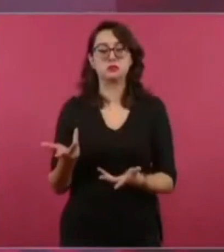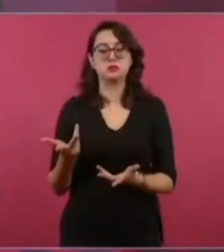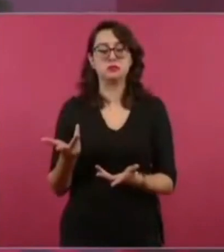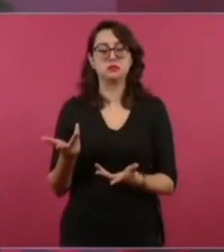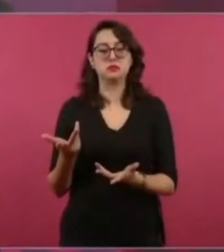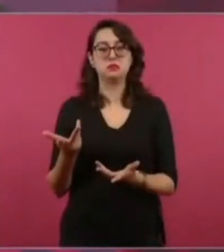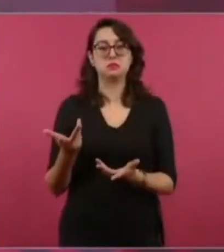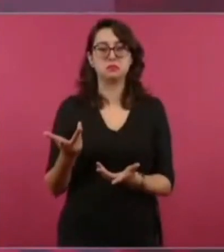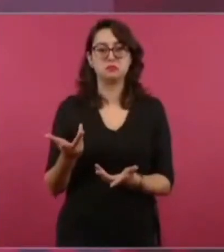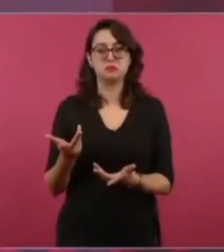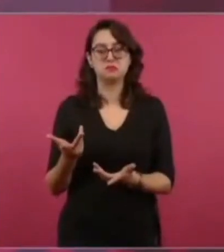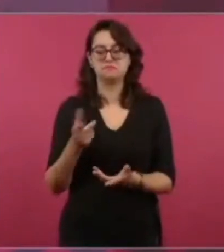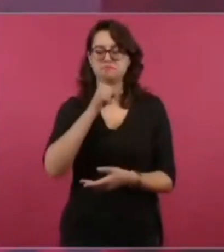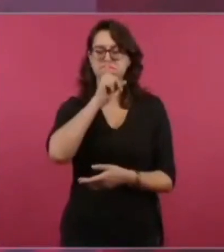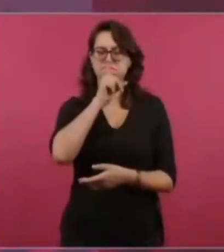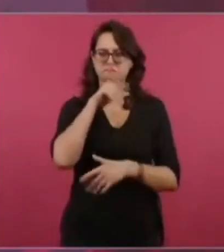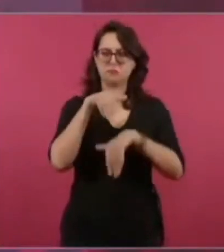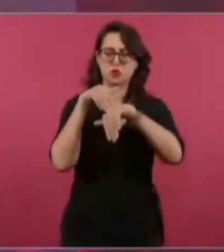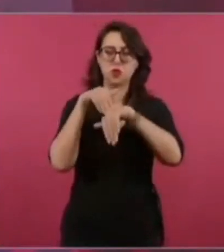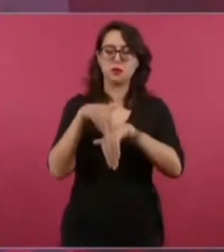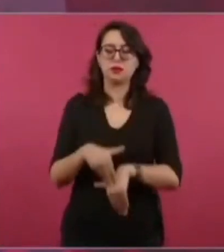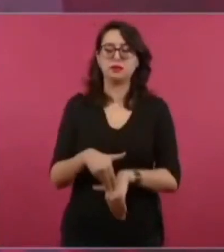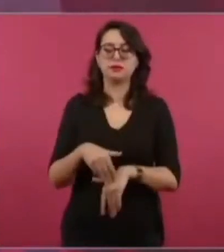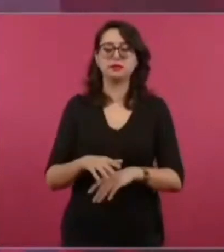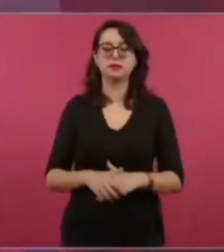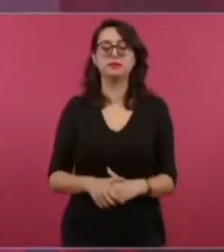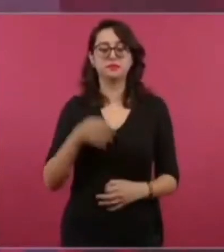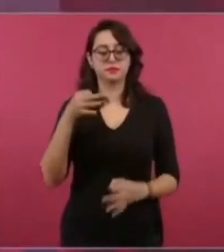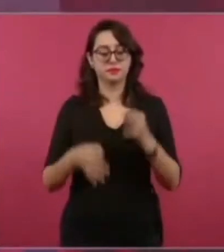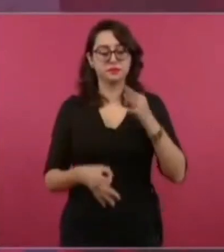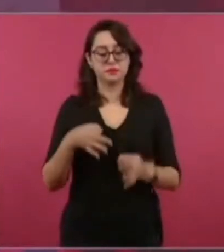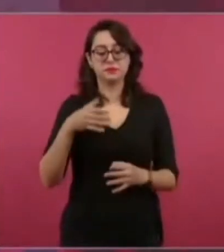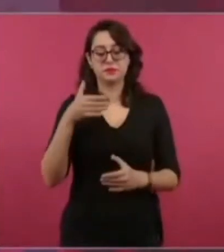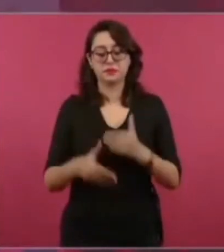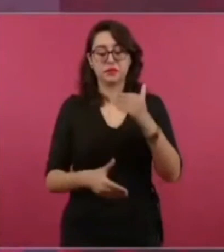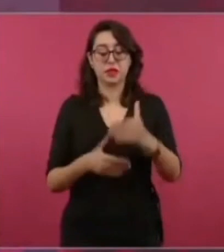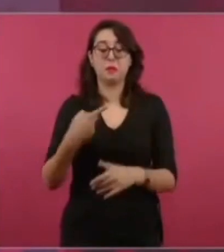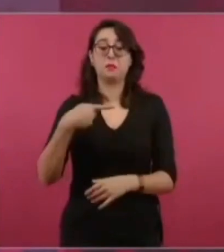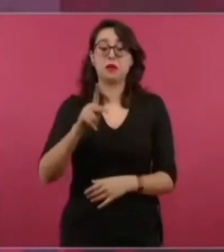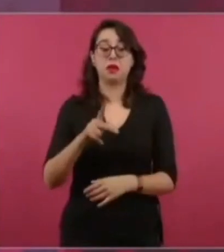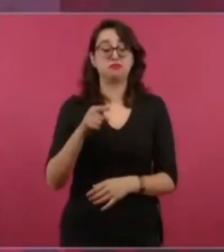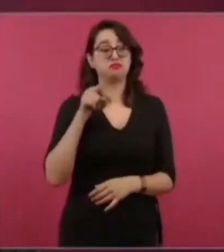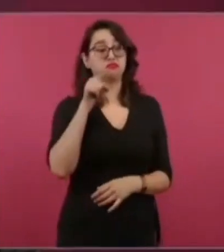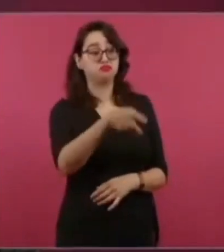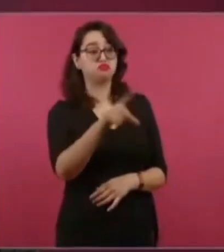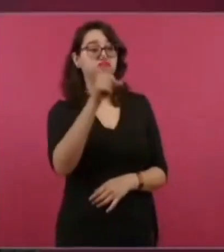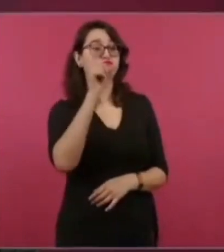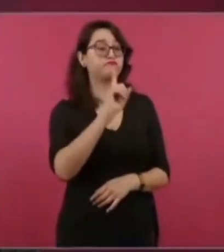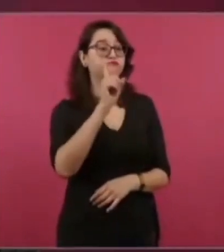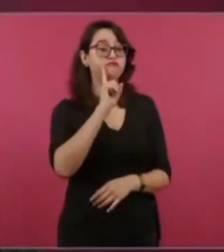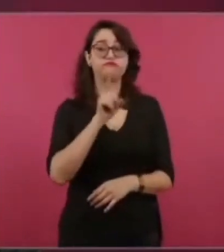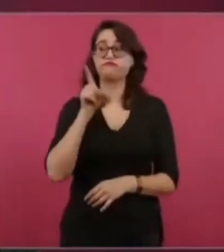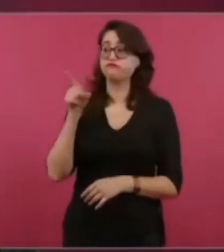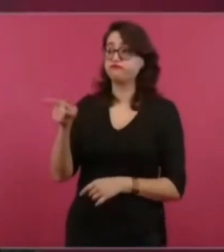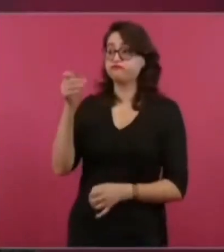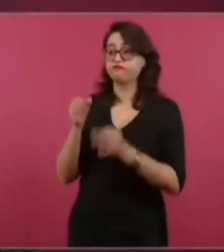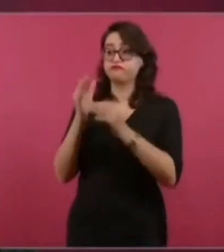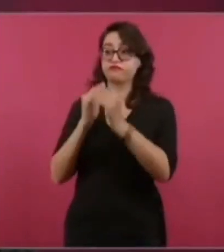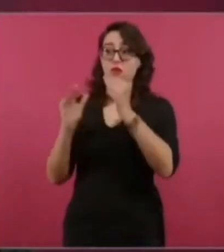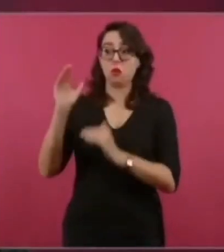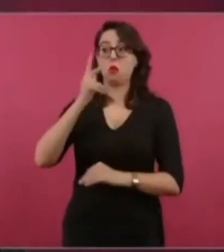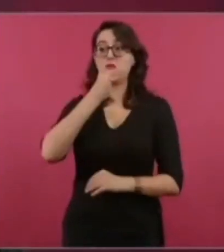elaborar los libros y distribuirlos, los libros de texto, pero vamos a cumplir.